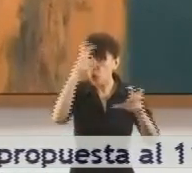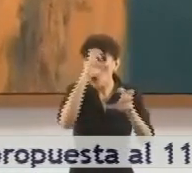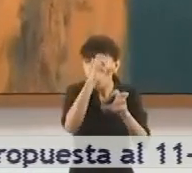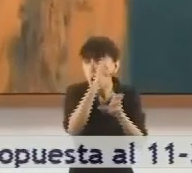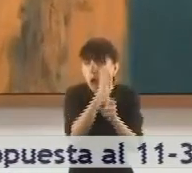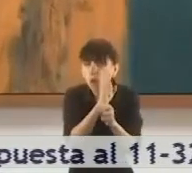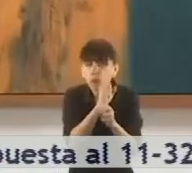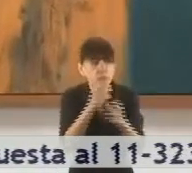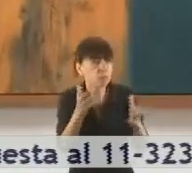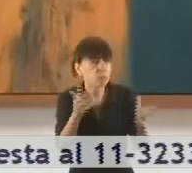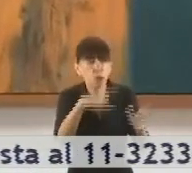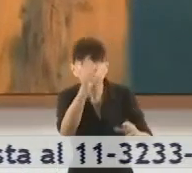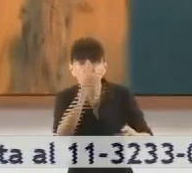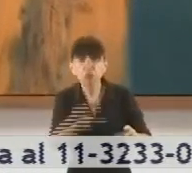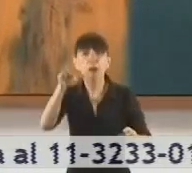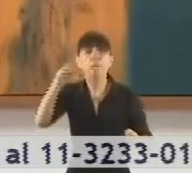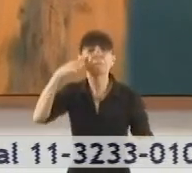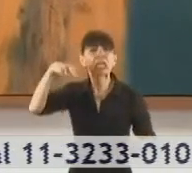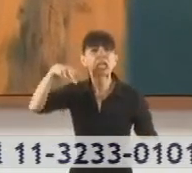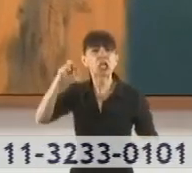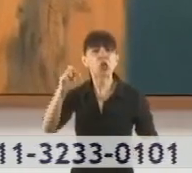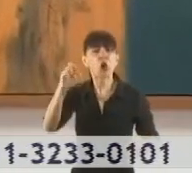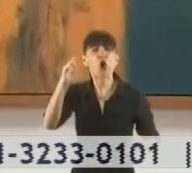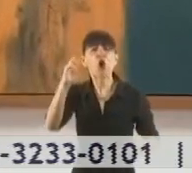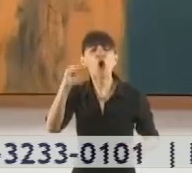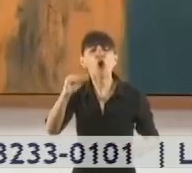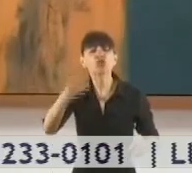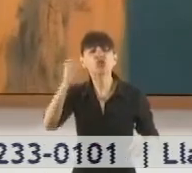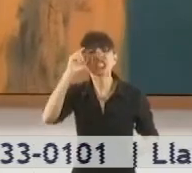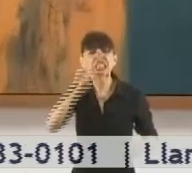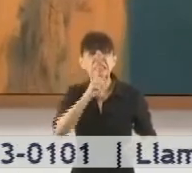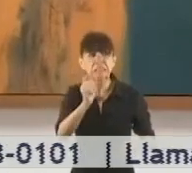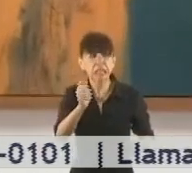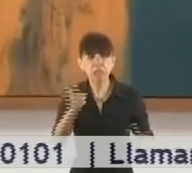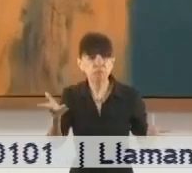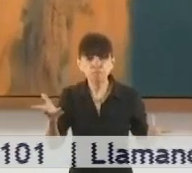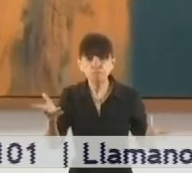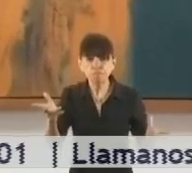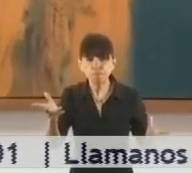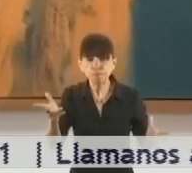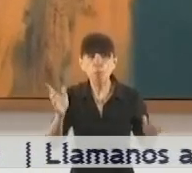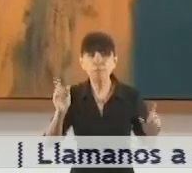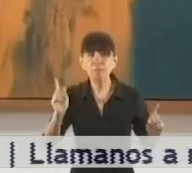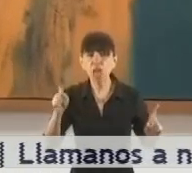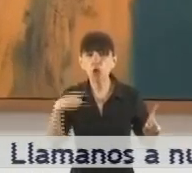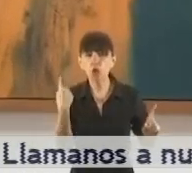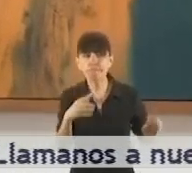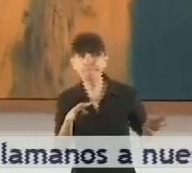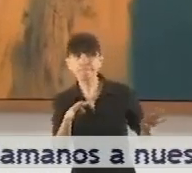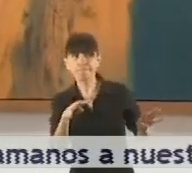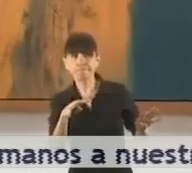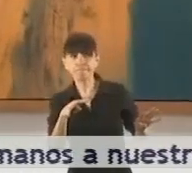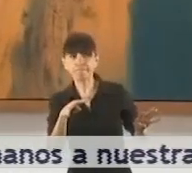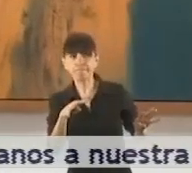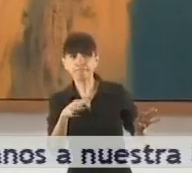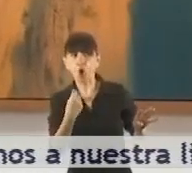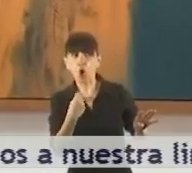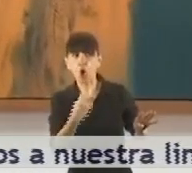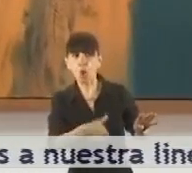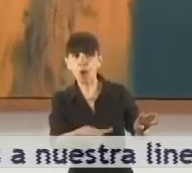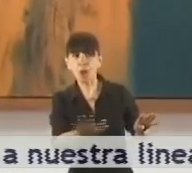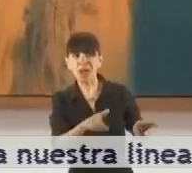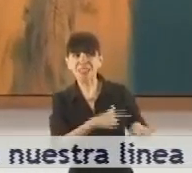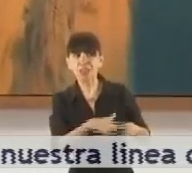era Pinochet, pero sí sabíamos lo que podía venir en Chile, porque Pinochet tomaba el